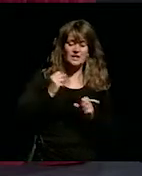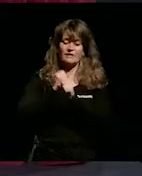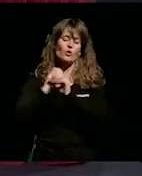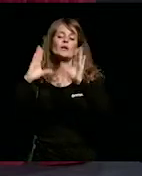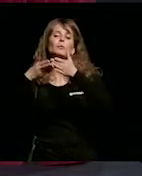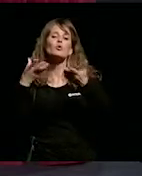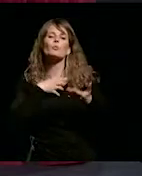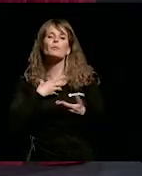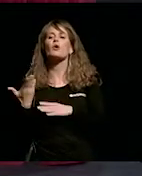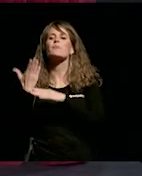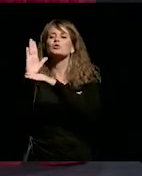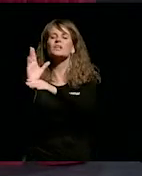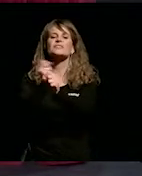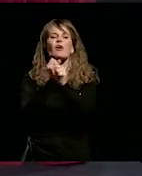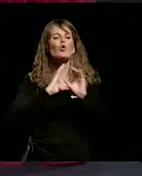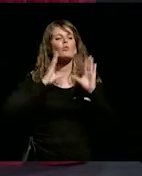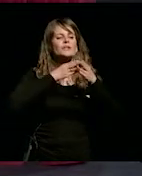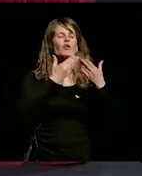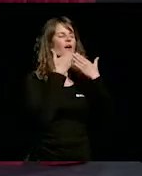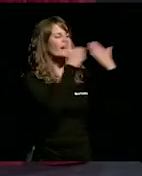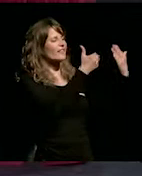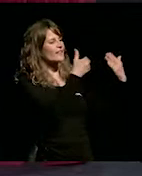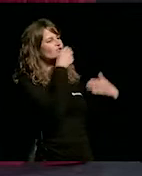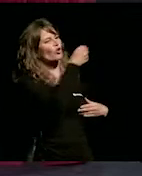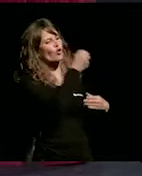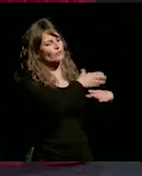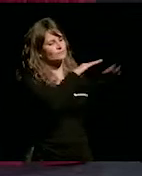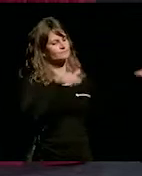trabajo comunitario. Gracias, coro.